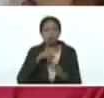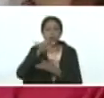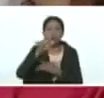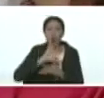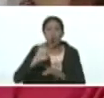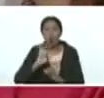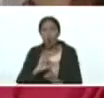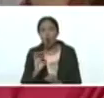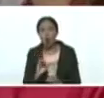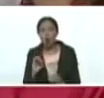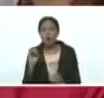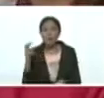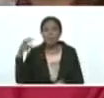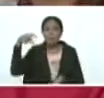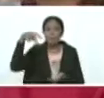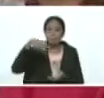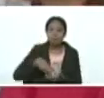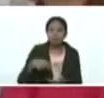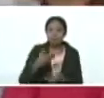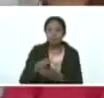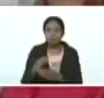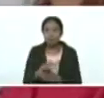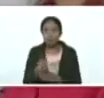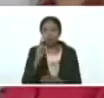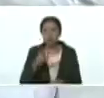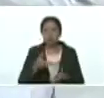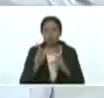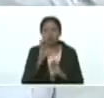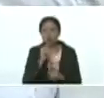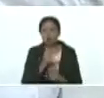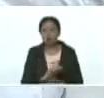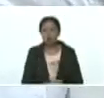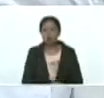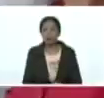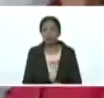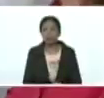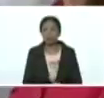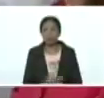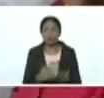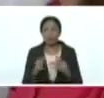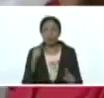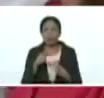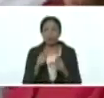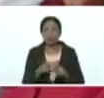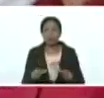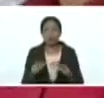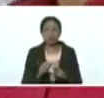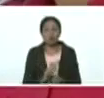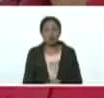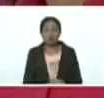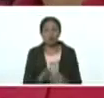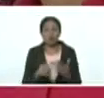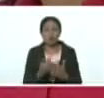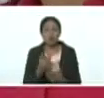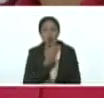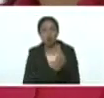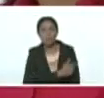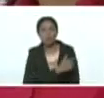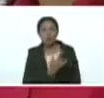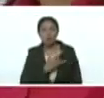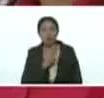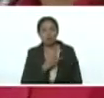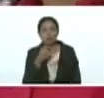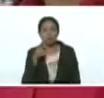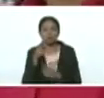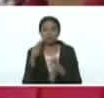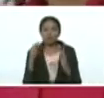lanzamos en paracaídas, pero ellos no tienen autoridad para hacer eso. Ahora, vamos directamente al hospital universitario. Allá